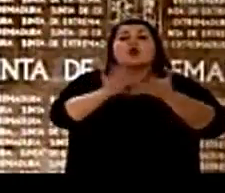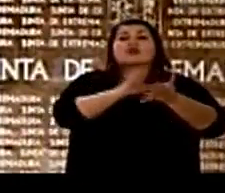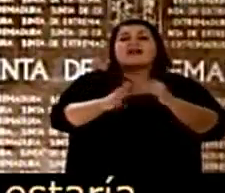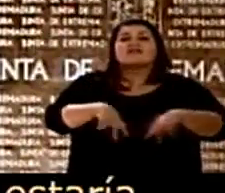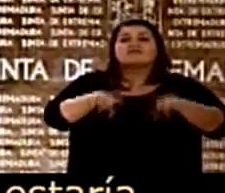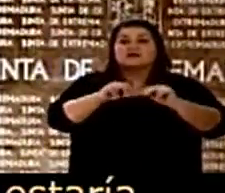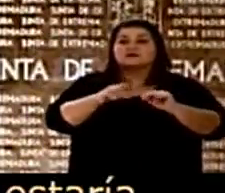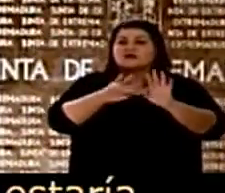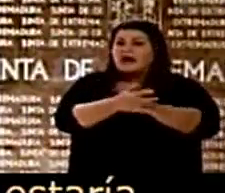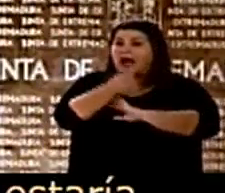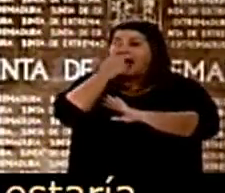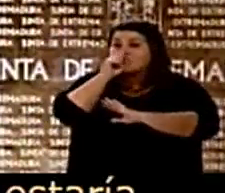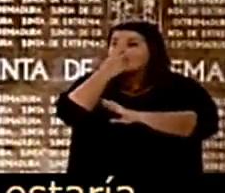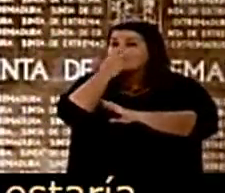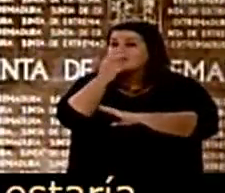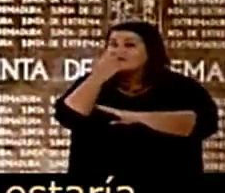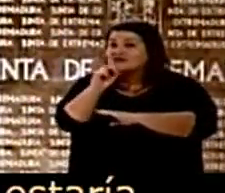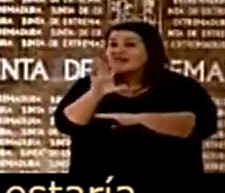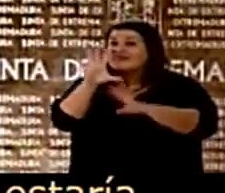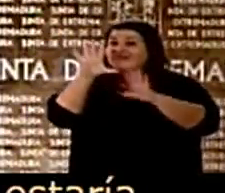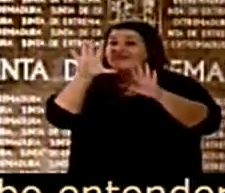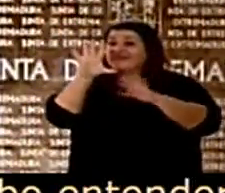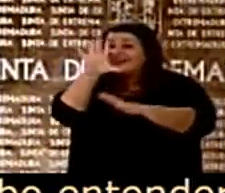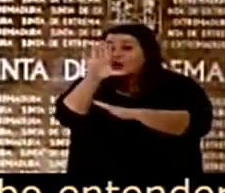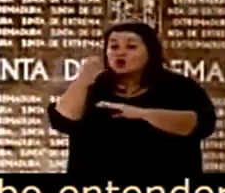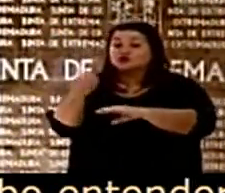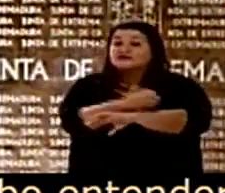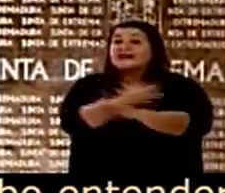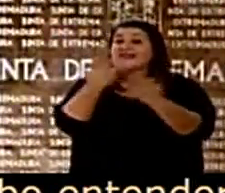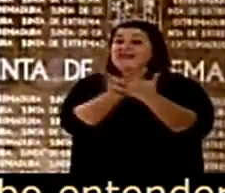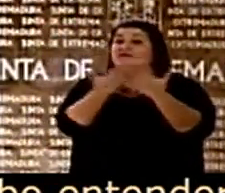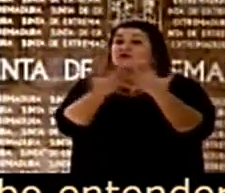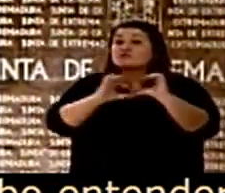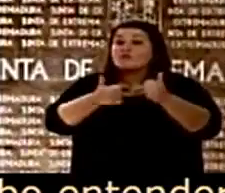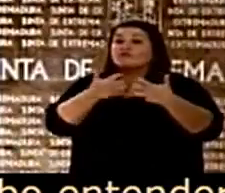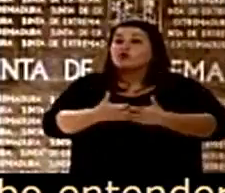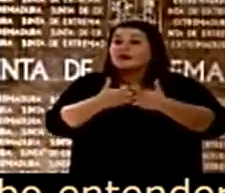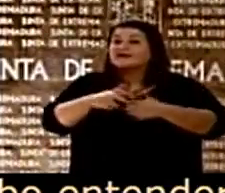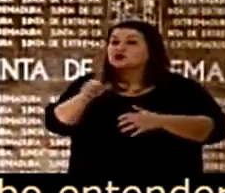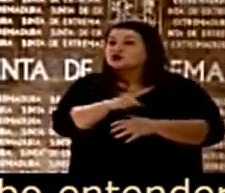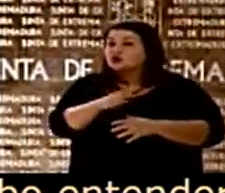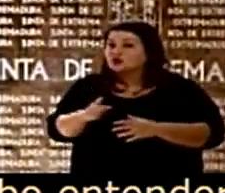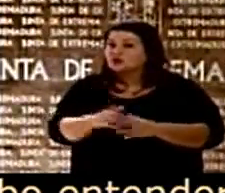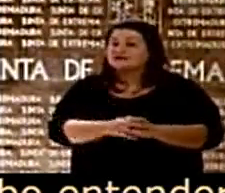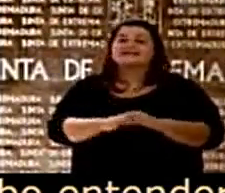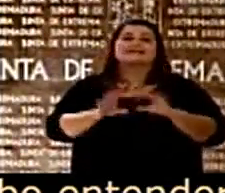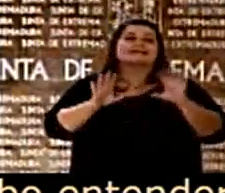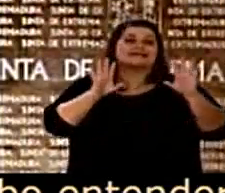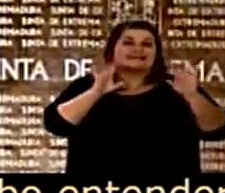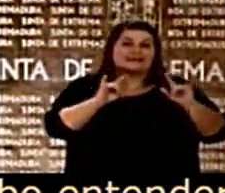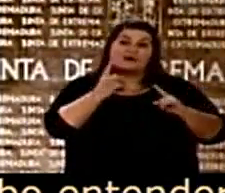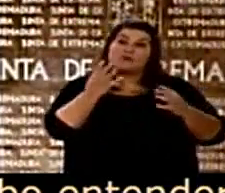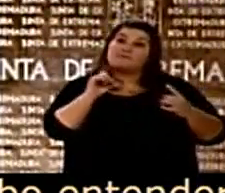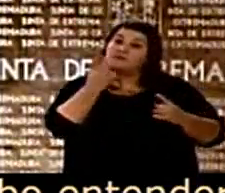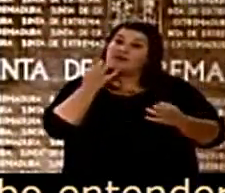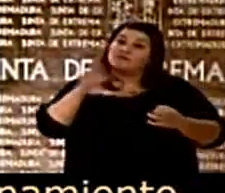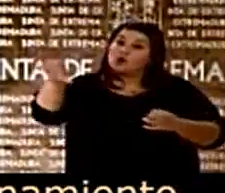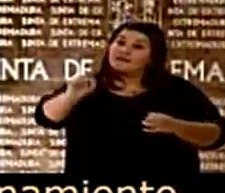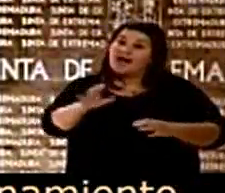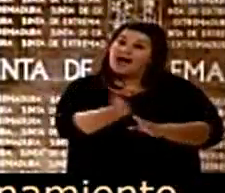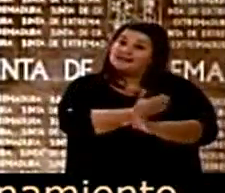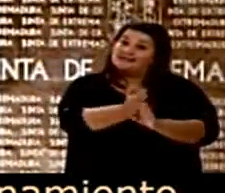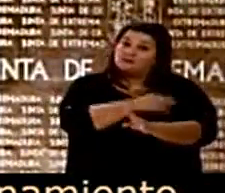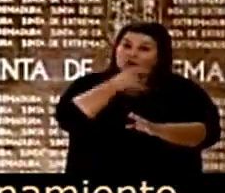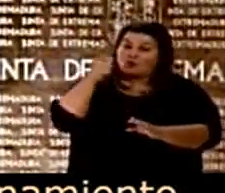entender que en el 2020 entrarían esos 5 híbridos en funcionamiento. Sí, lo que pasa es que hay que comprarlos antes, porque llevan